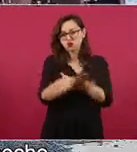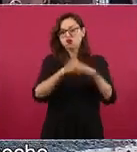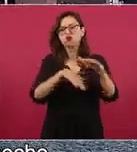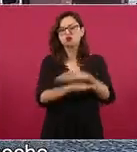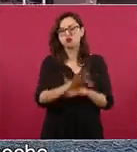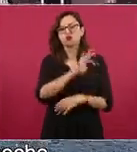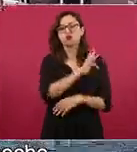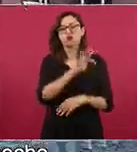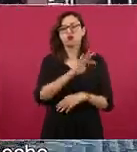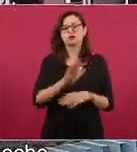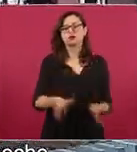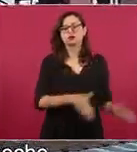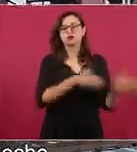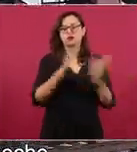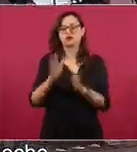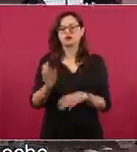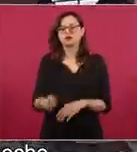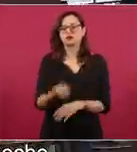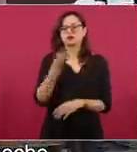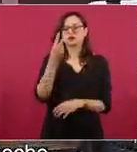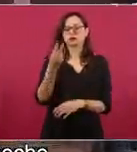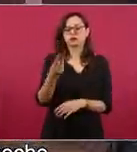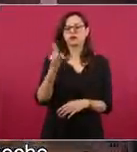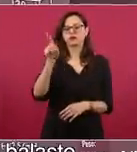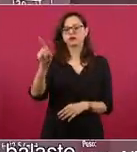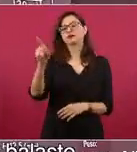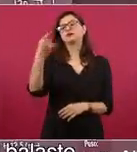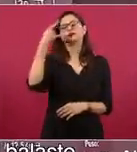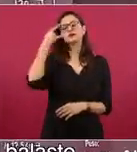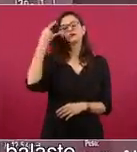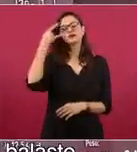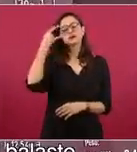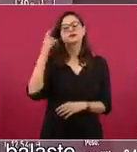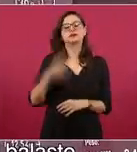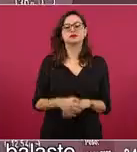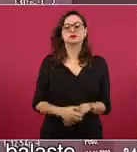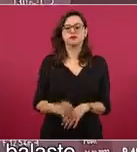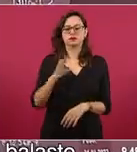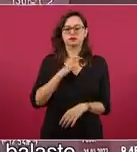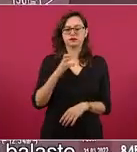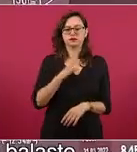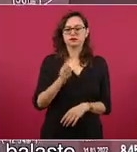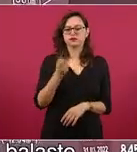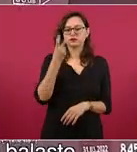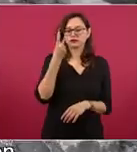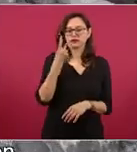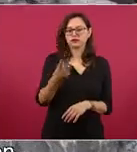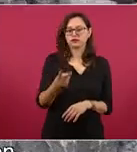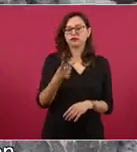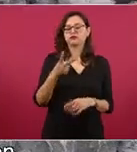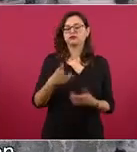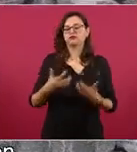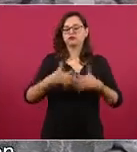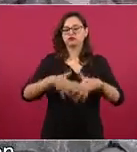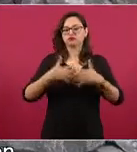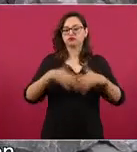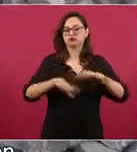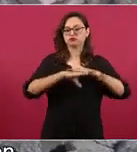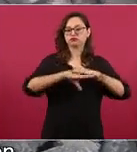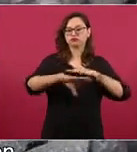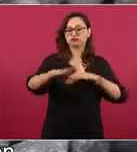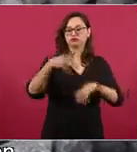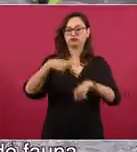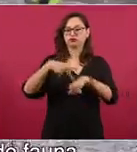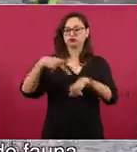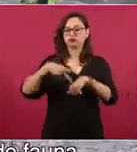En el tramo 2, en el municipio de Jezelchacán, Campeche, se recibieron 2 tolvas para dispersar el balasto que dará estabilidad a la vía del